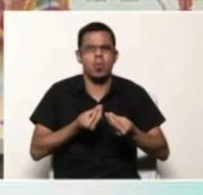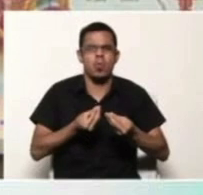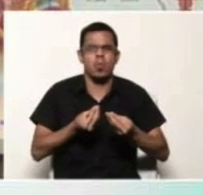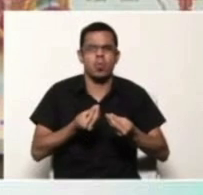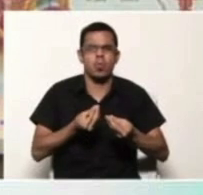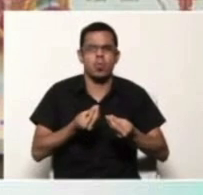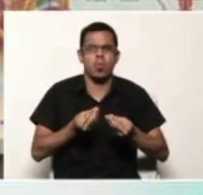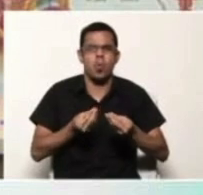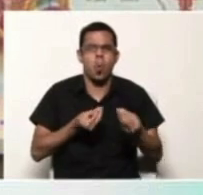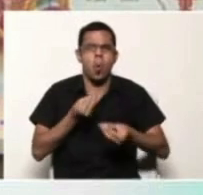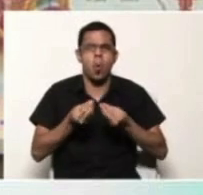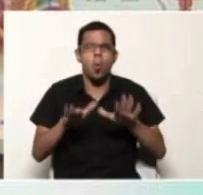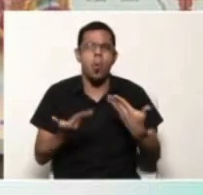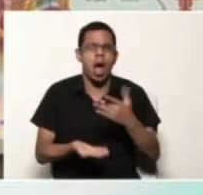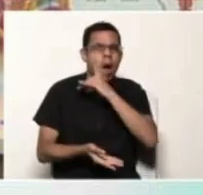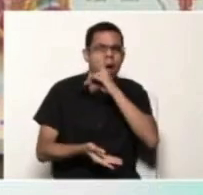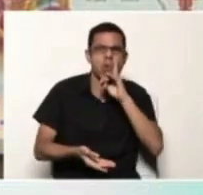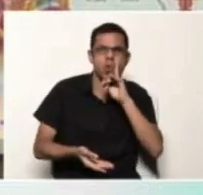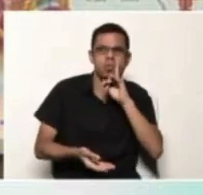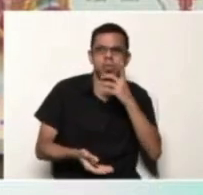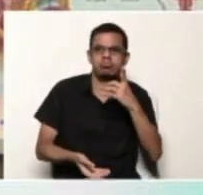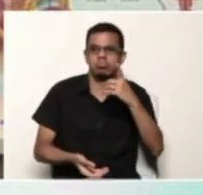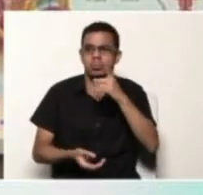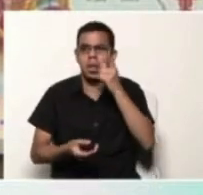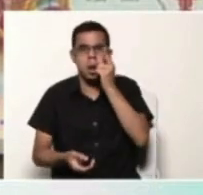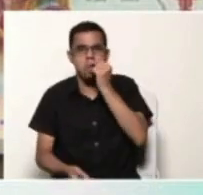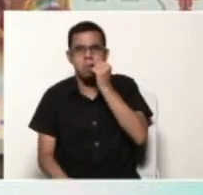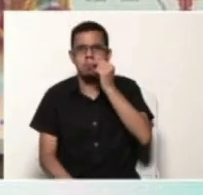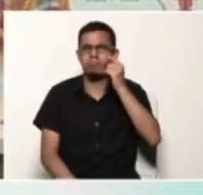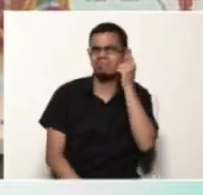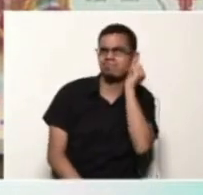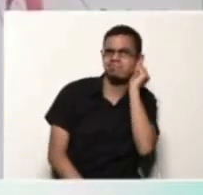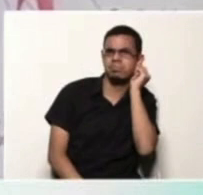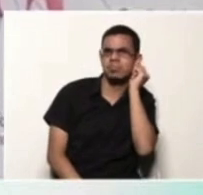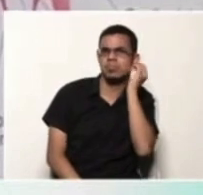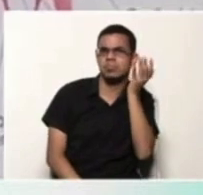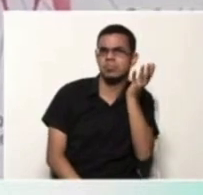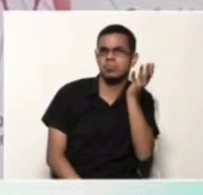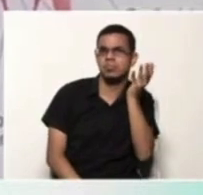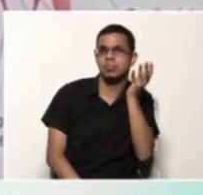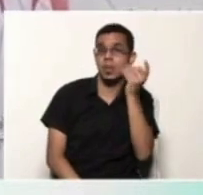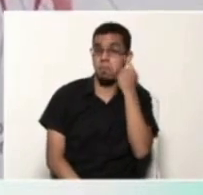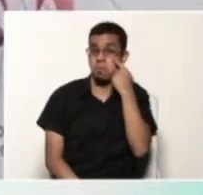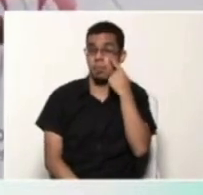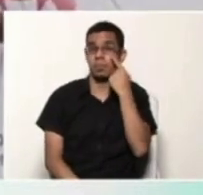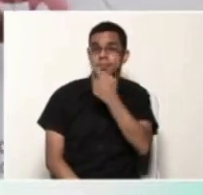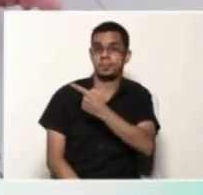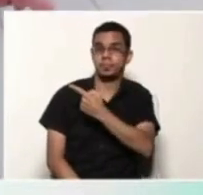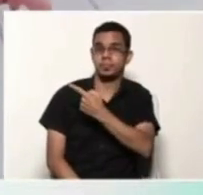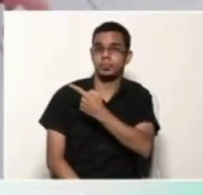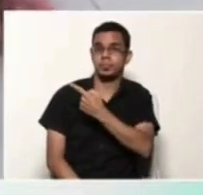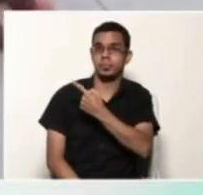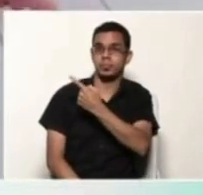los órganos genitales, tanto femenino como masculino. Aquí podemos observar el